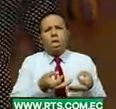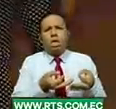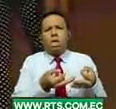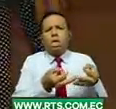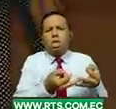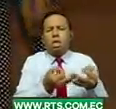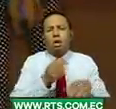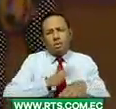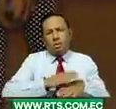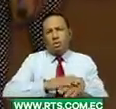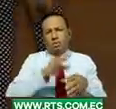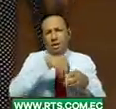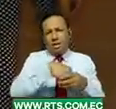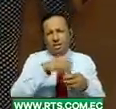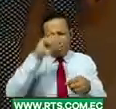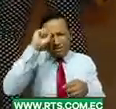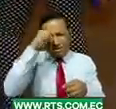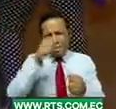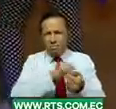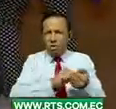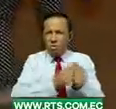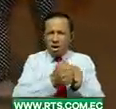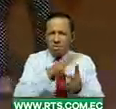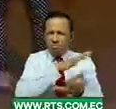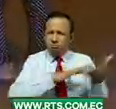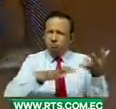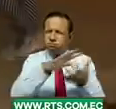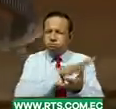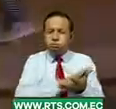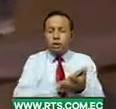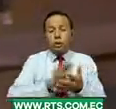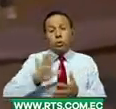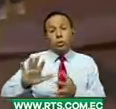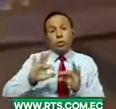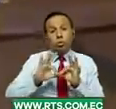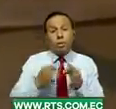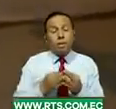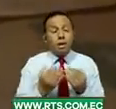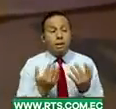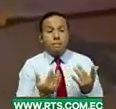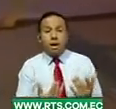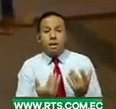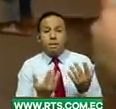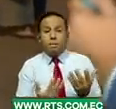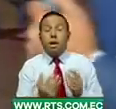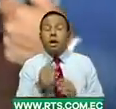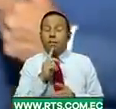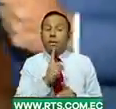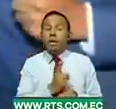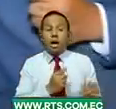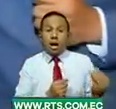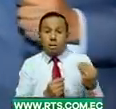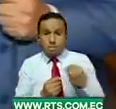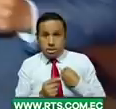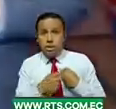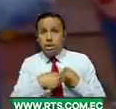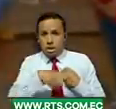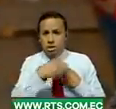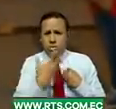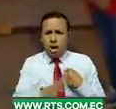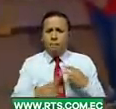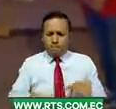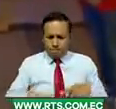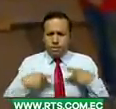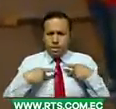nacional e internacional, lamentablemente no pueden salir sus familiares. Han confirmado que están con vida, pero esperan